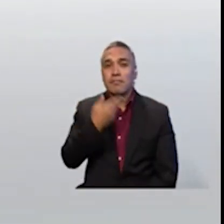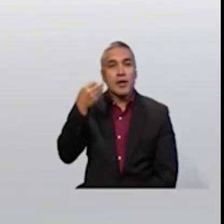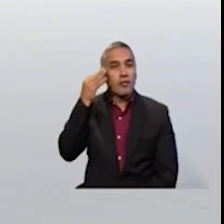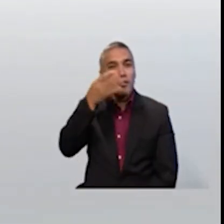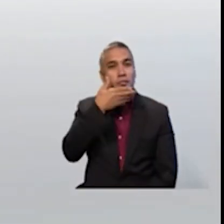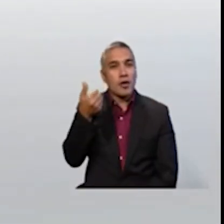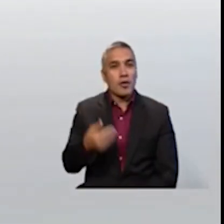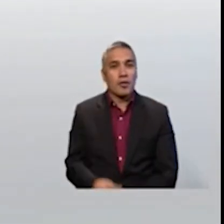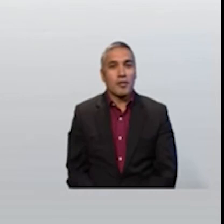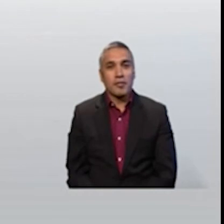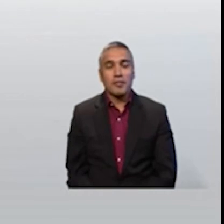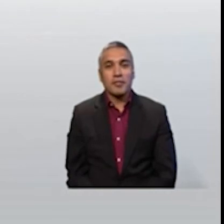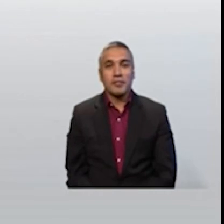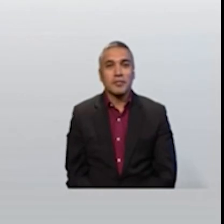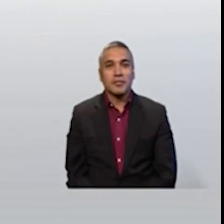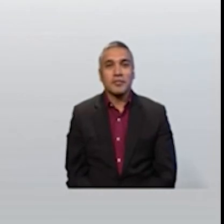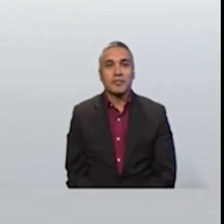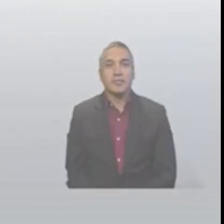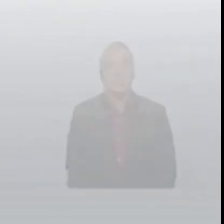Sembramos futuro.